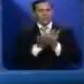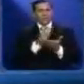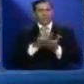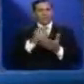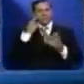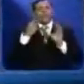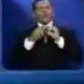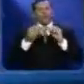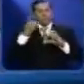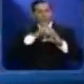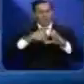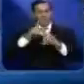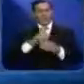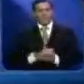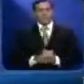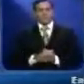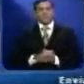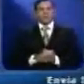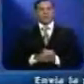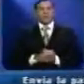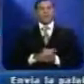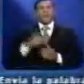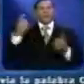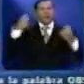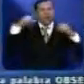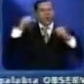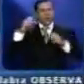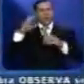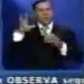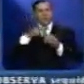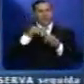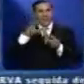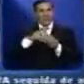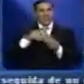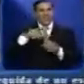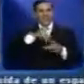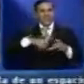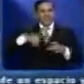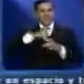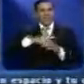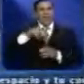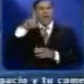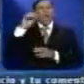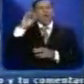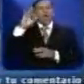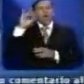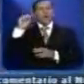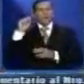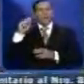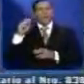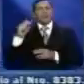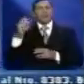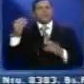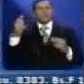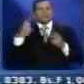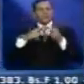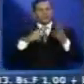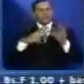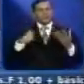cámara. Hola, este es mi nuevo álbum que se llama La Loba. Y hoy tengo que mostrarles muchas cosas que hago